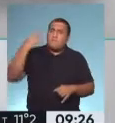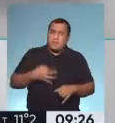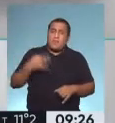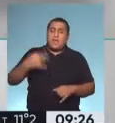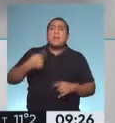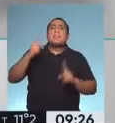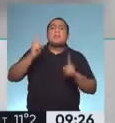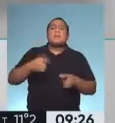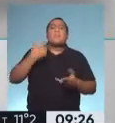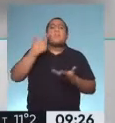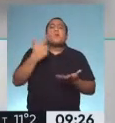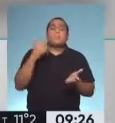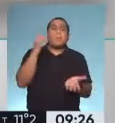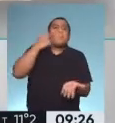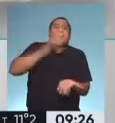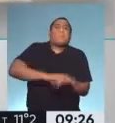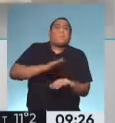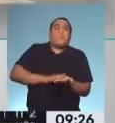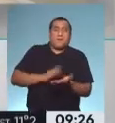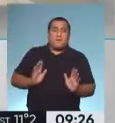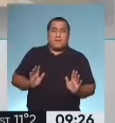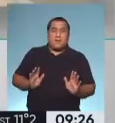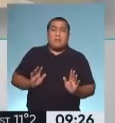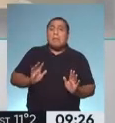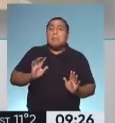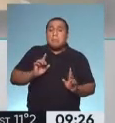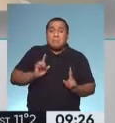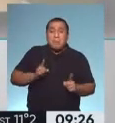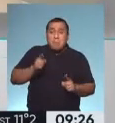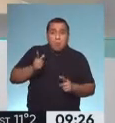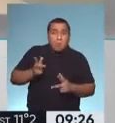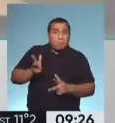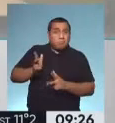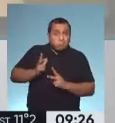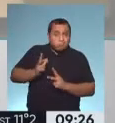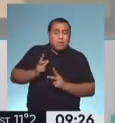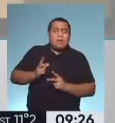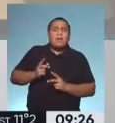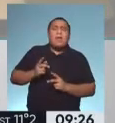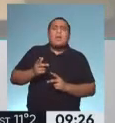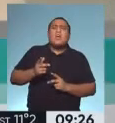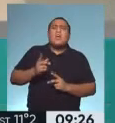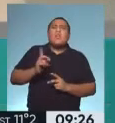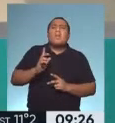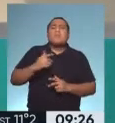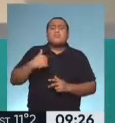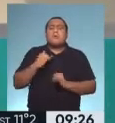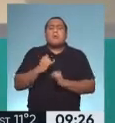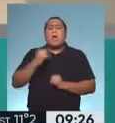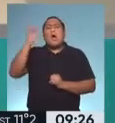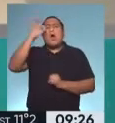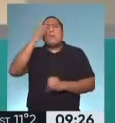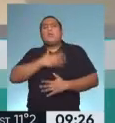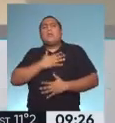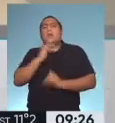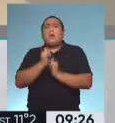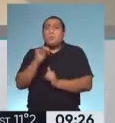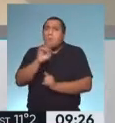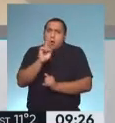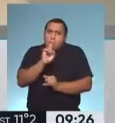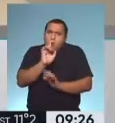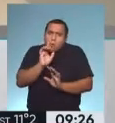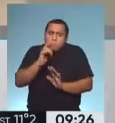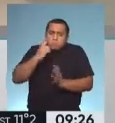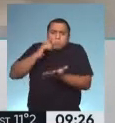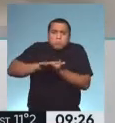evidencia y la evidencia tiene que ver justamente con esto que nos menciona que el seguimiento no es una opinión lo que estás brindándonos sino que tiene que ver